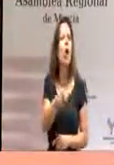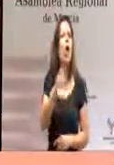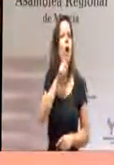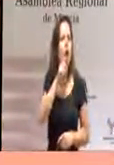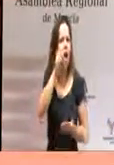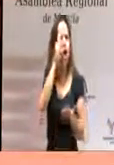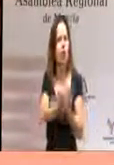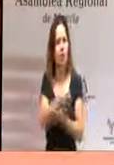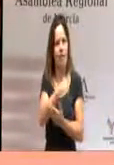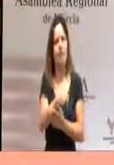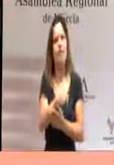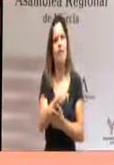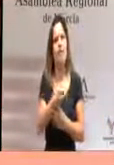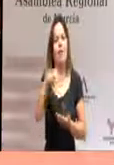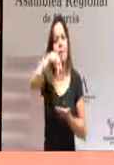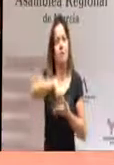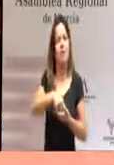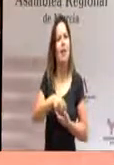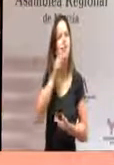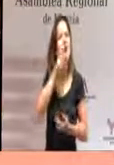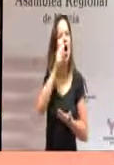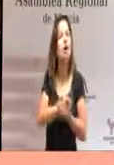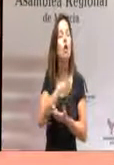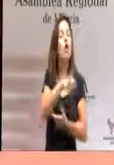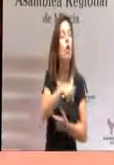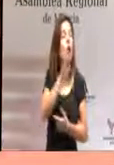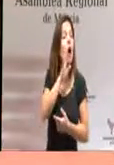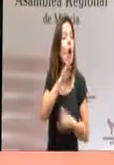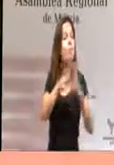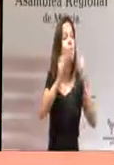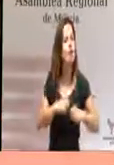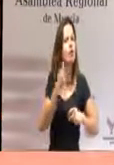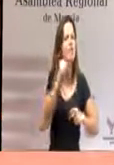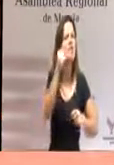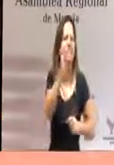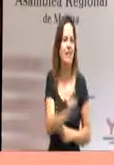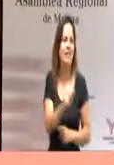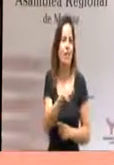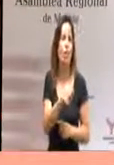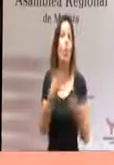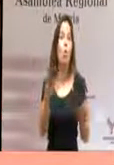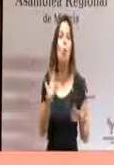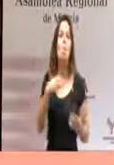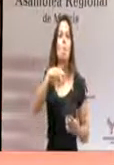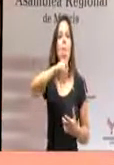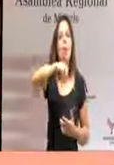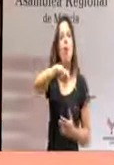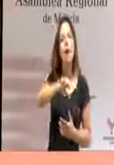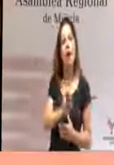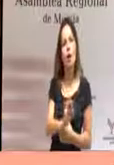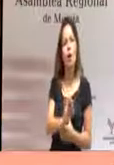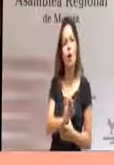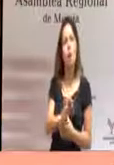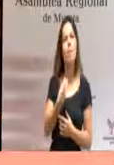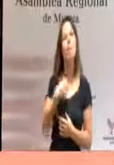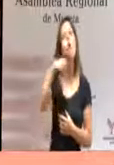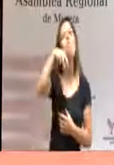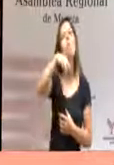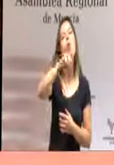otra vez aquí en esta tribuna. Usted sí ha estado en un pacto en esta región, en el del Moneo. En el del